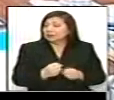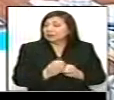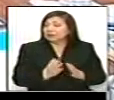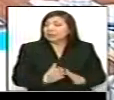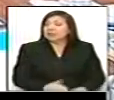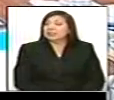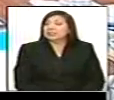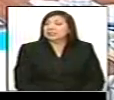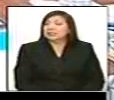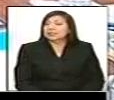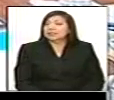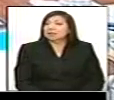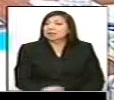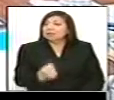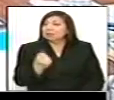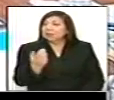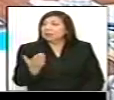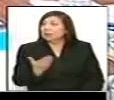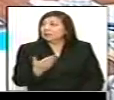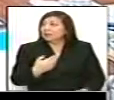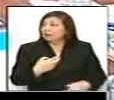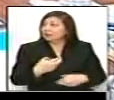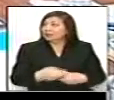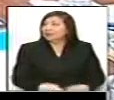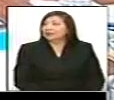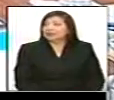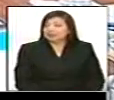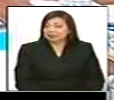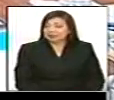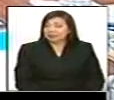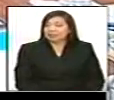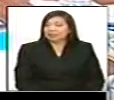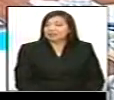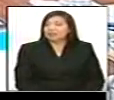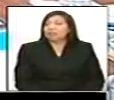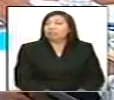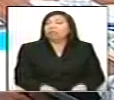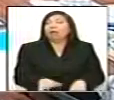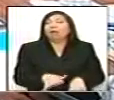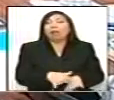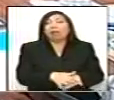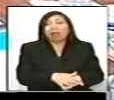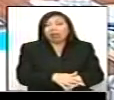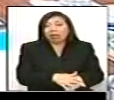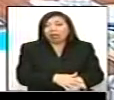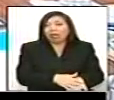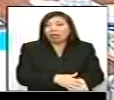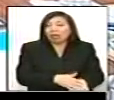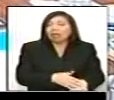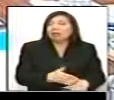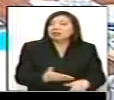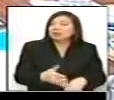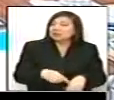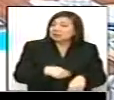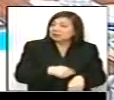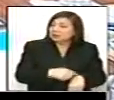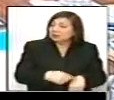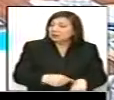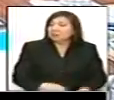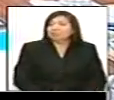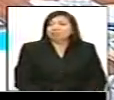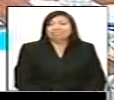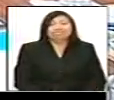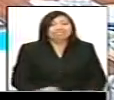formalización, que como hemos entendido por este proceso tan laxo, tan oneroso y